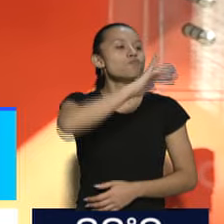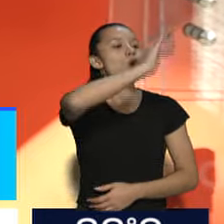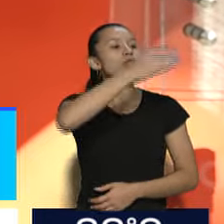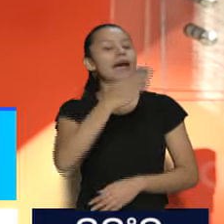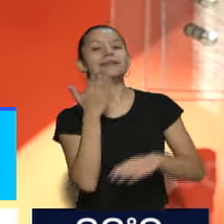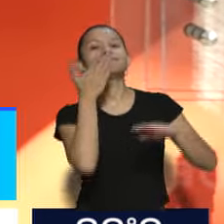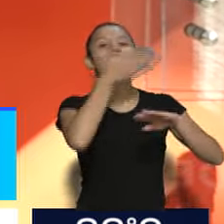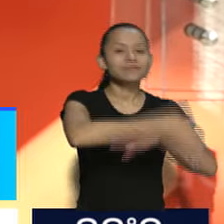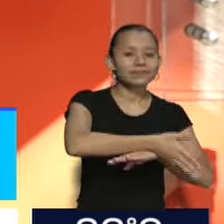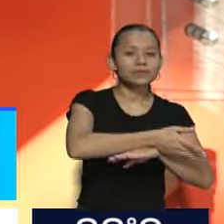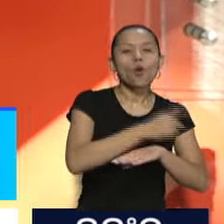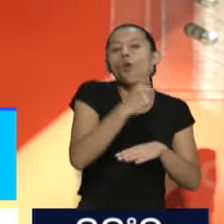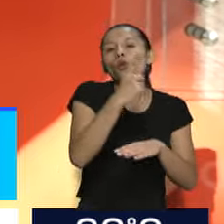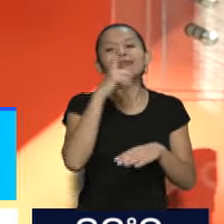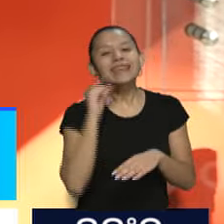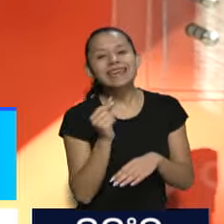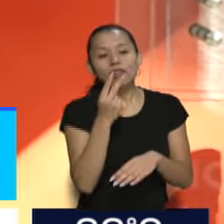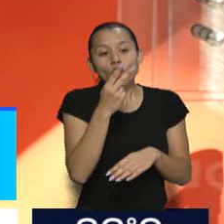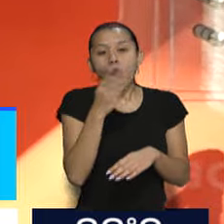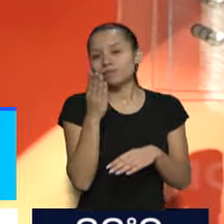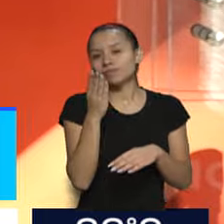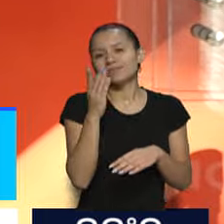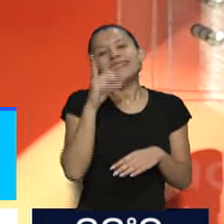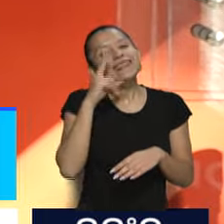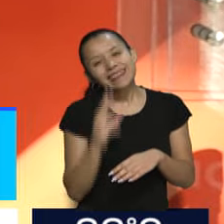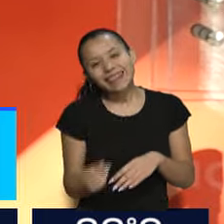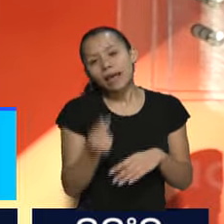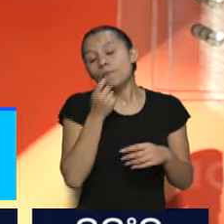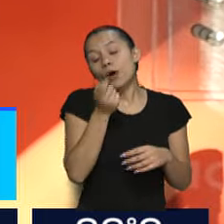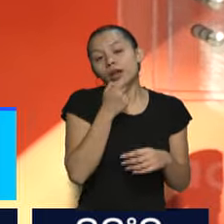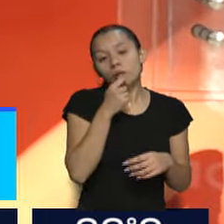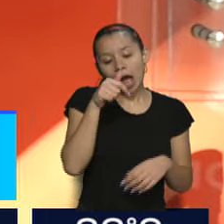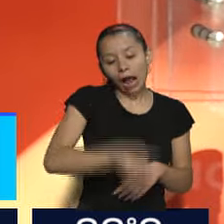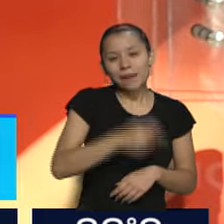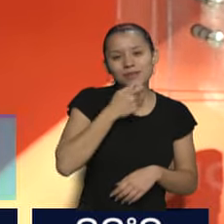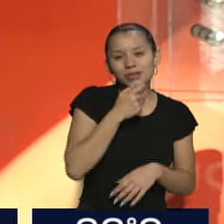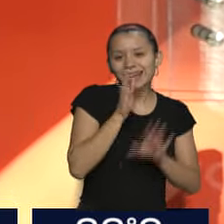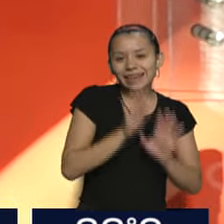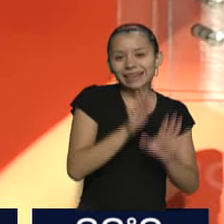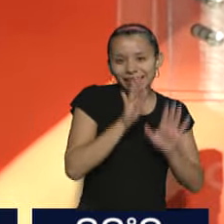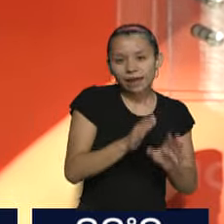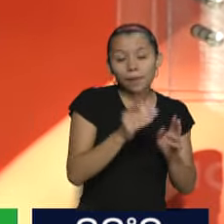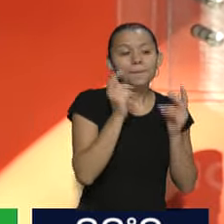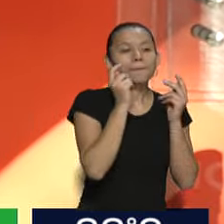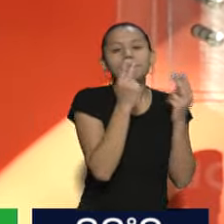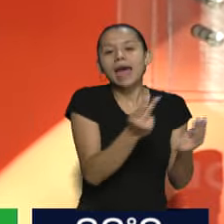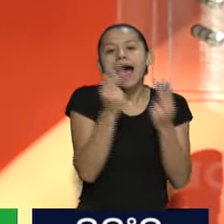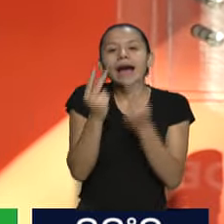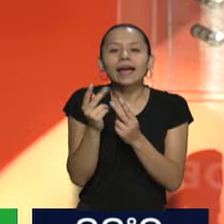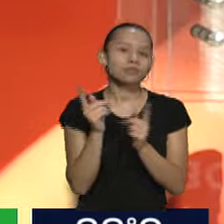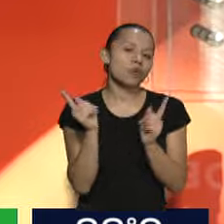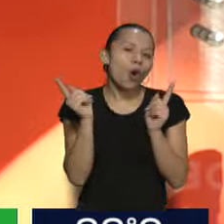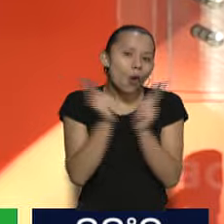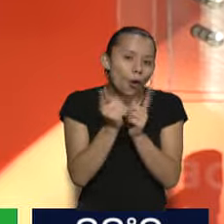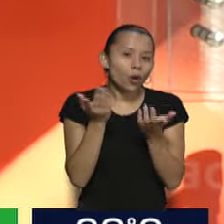Cañón de la Tola, si sea por el día o por dos noches, y prefieren hacerlo acá. Dejarlo acá y viajar acá, saber que es un viaje corto,